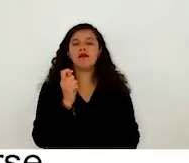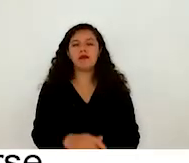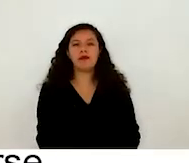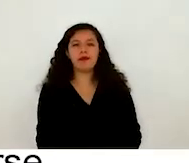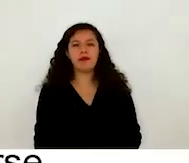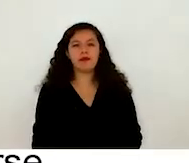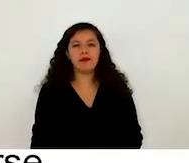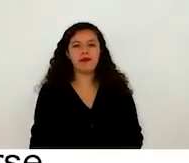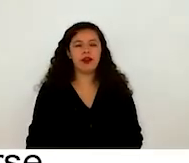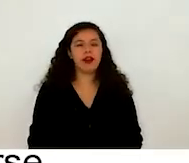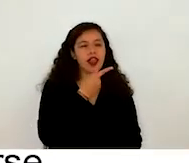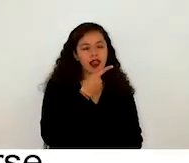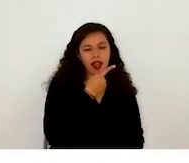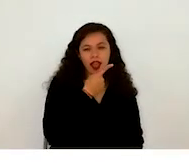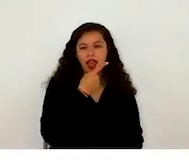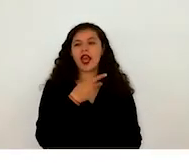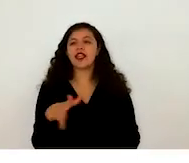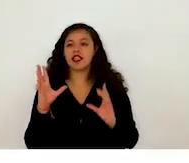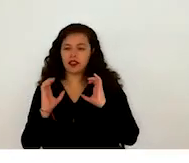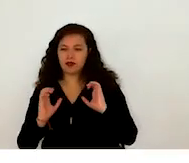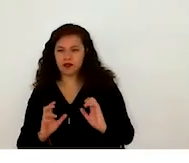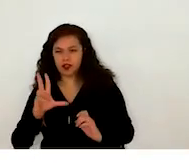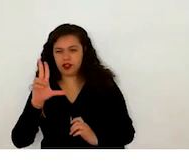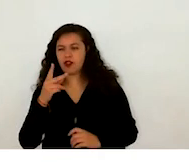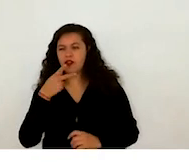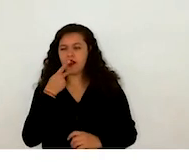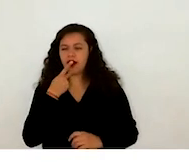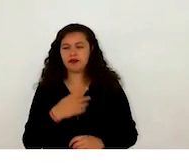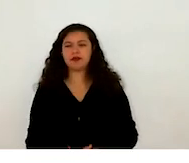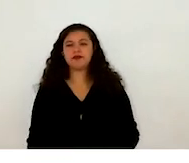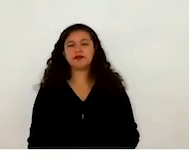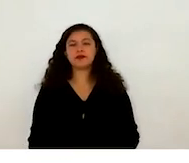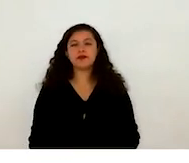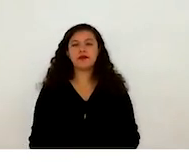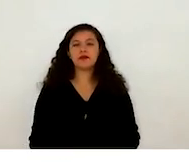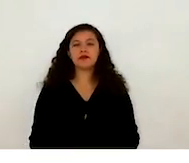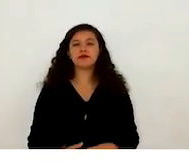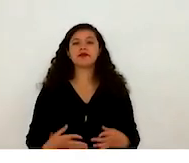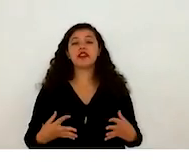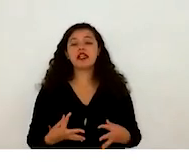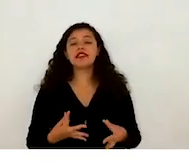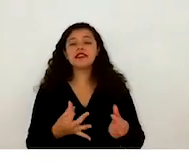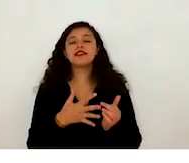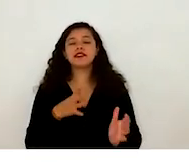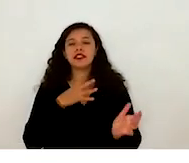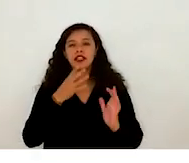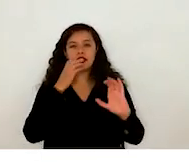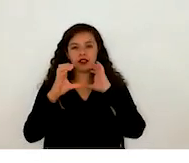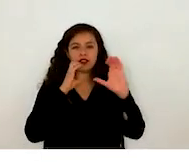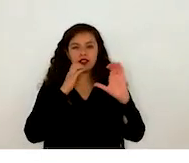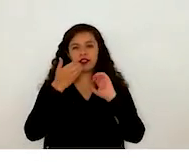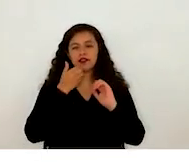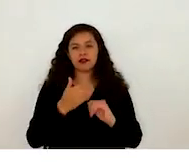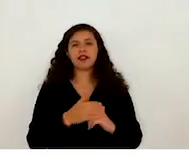verbal y no verbal me gusta la calidad de la comunicación que mantengamos será la